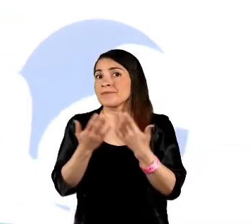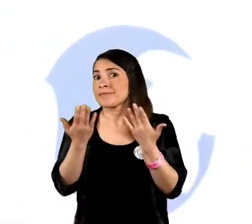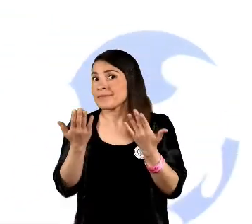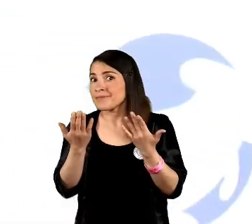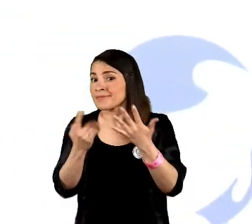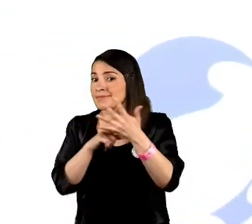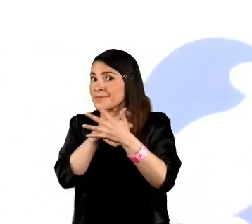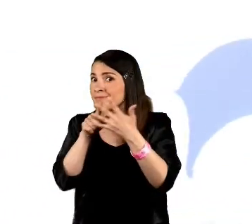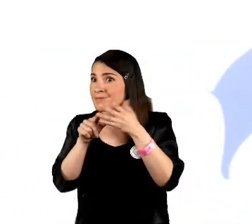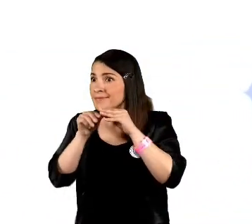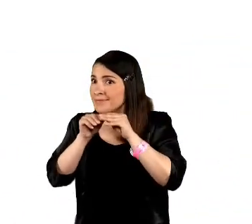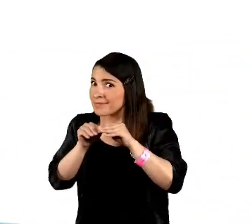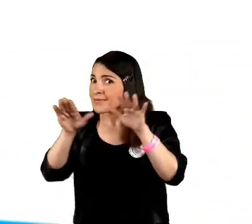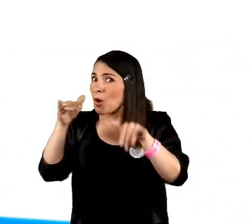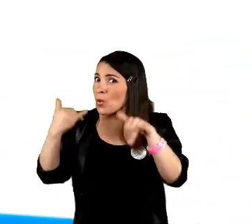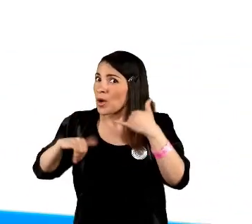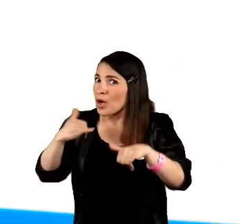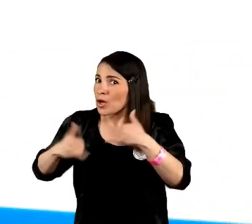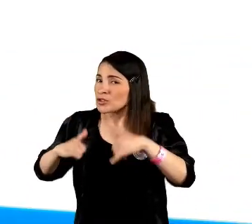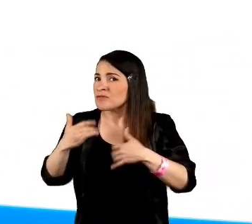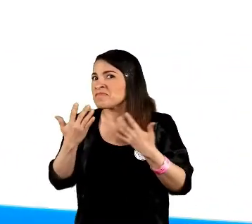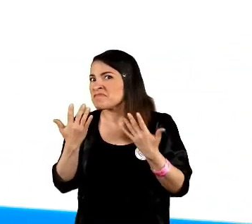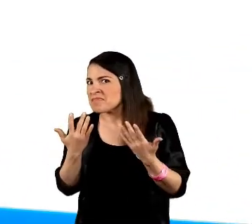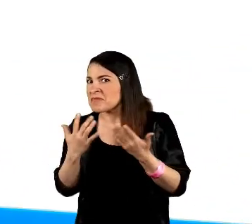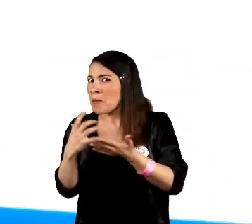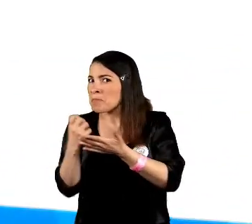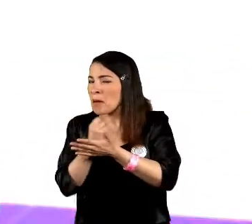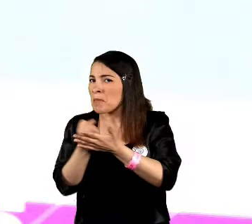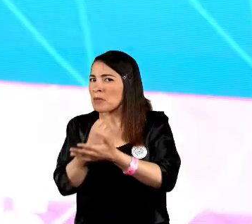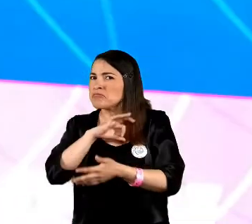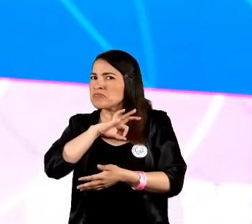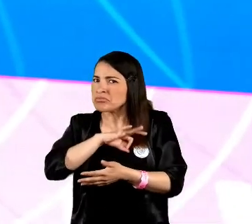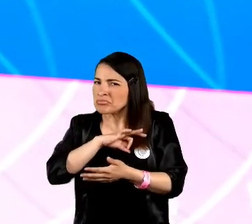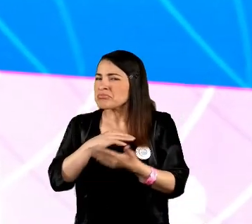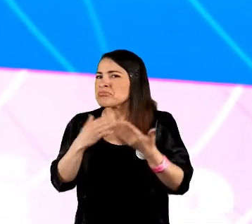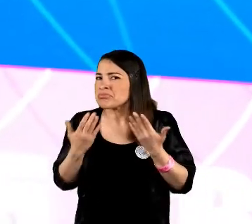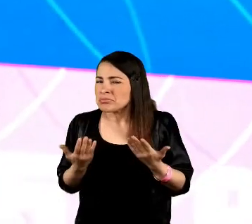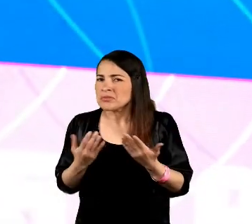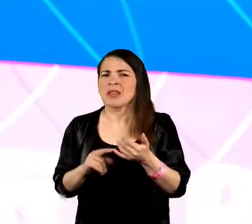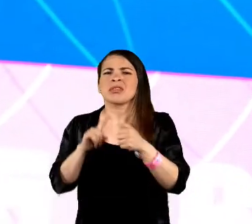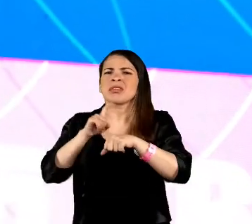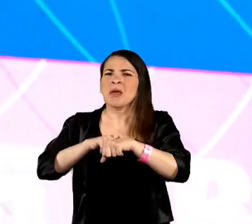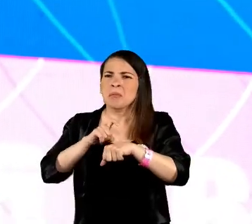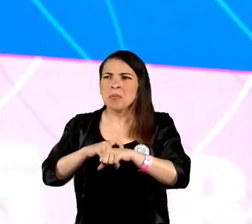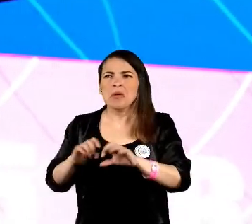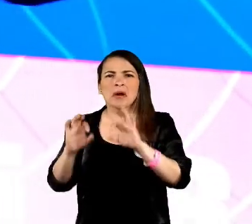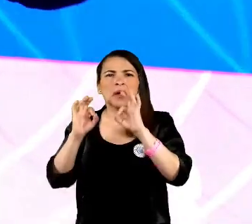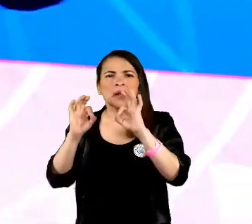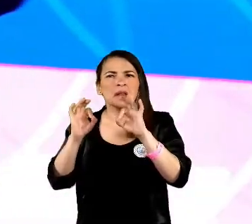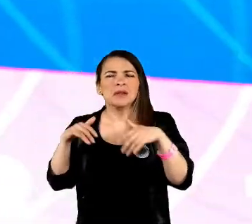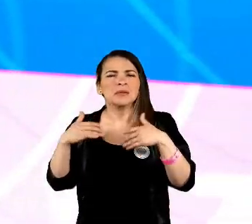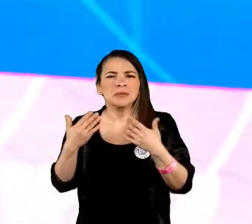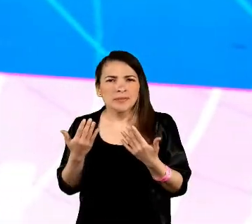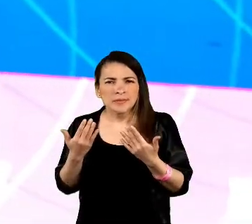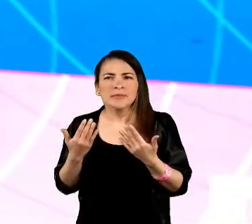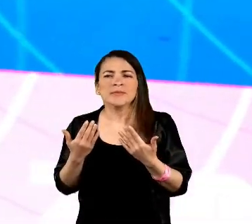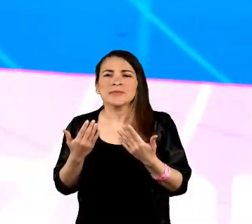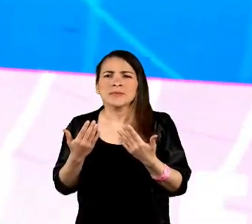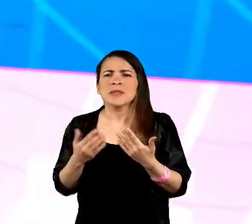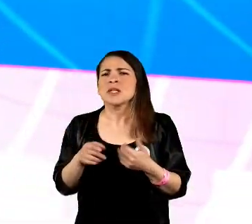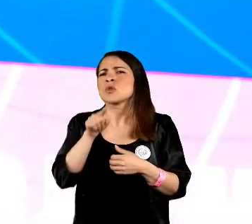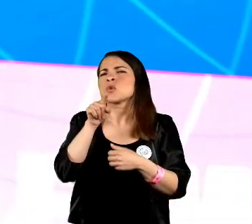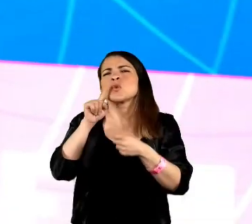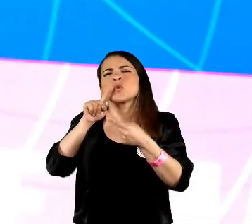que publicaron ellos el tiempo que les llevó esos juegos la calidad de esos juegos está Y qué es lo que ustedes